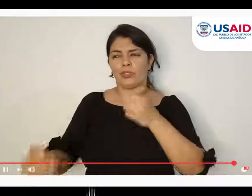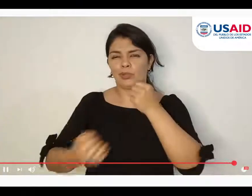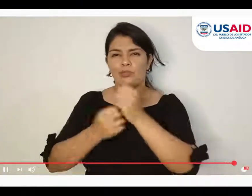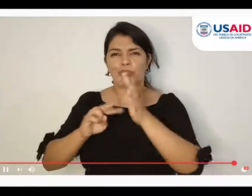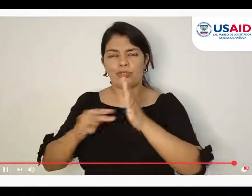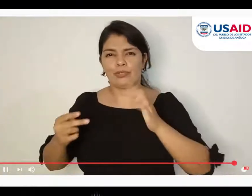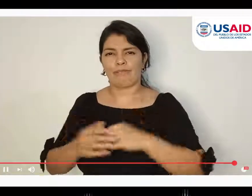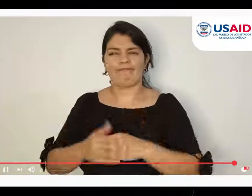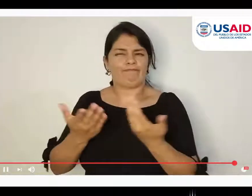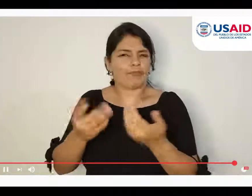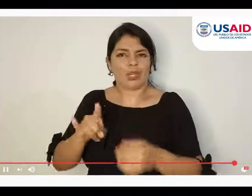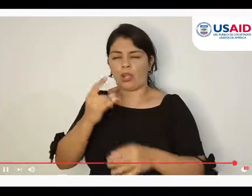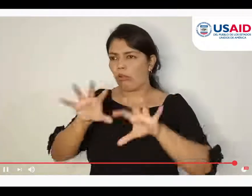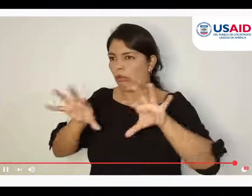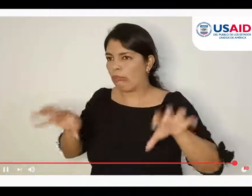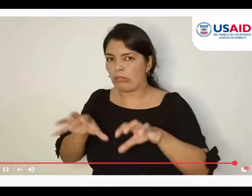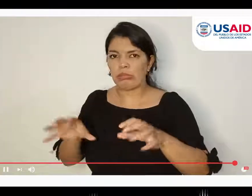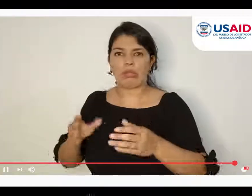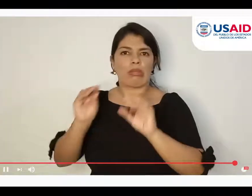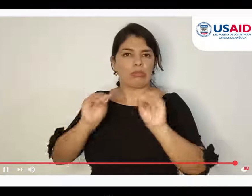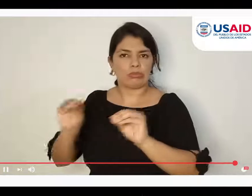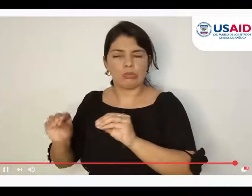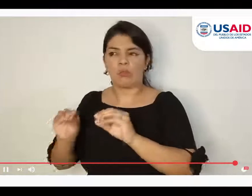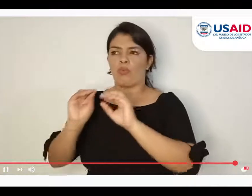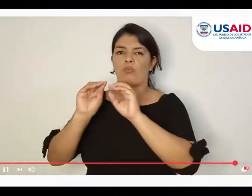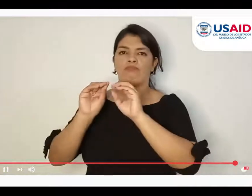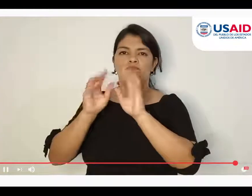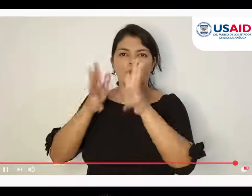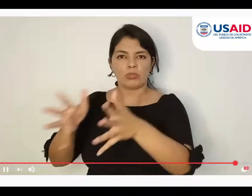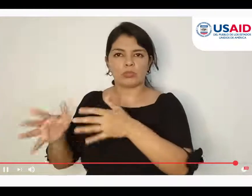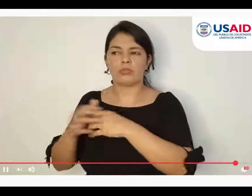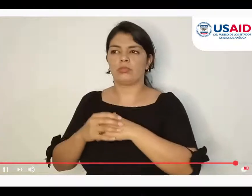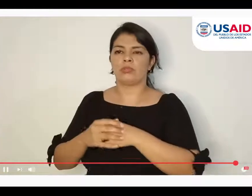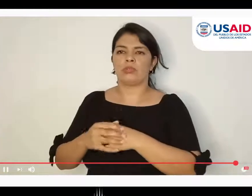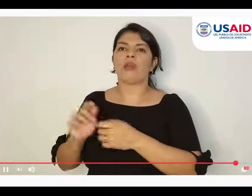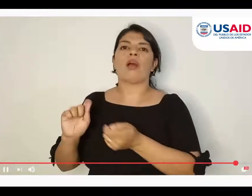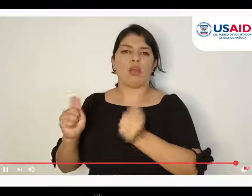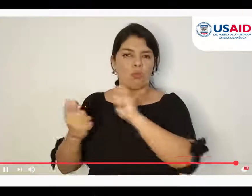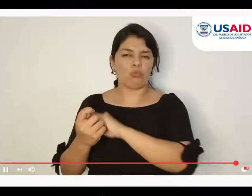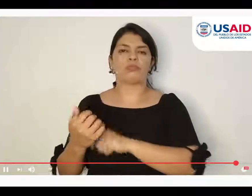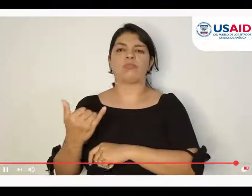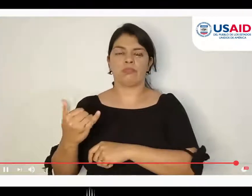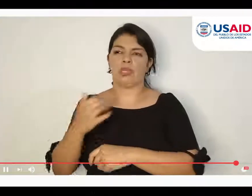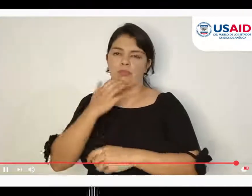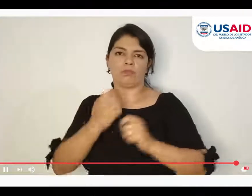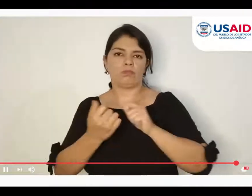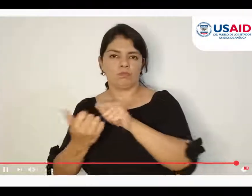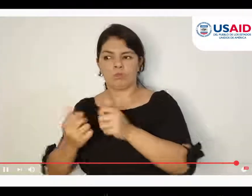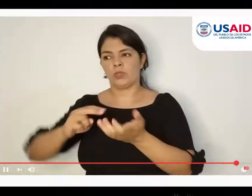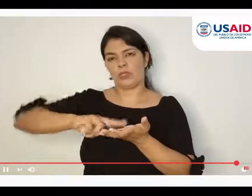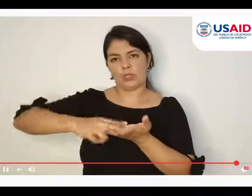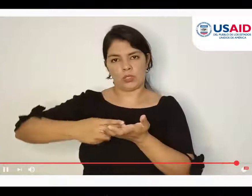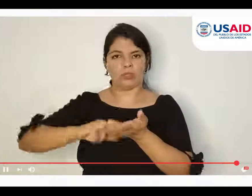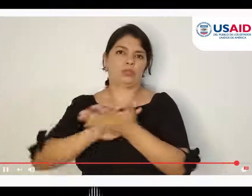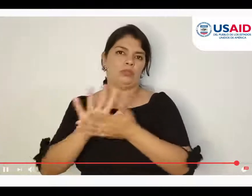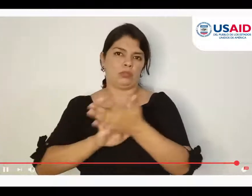que en todas las actividades, capacitaciones, formaciones, se ha contado con ajustes razonables como intérpretes